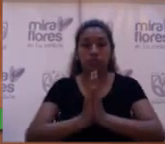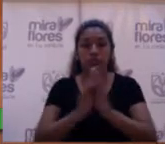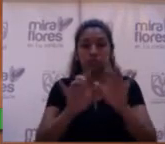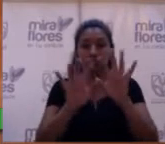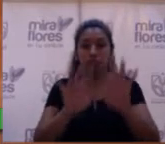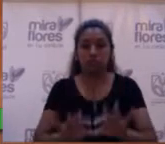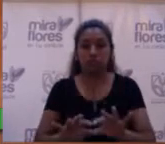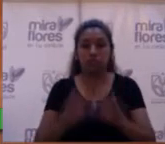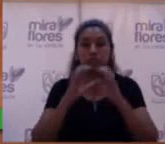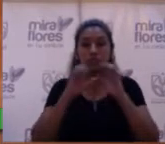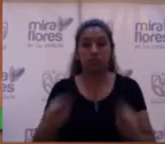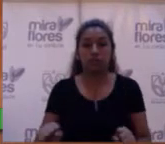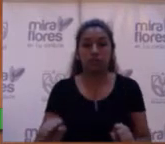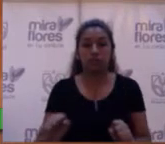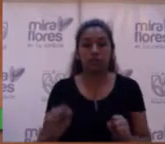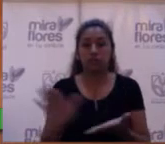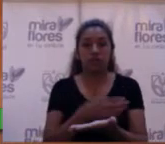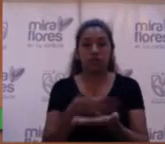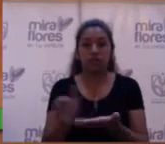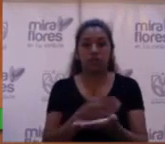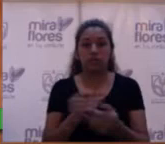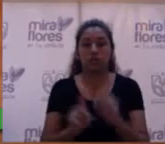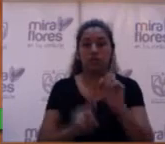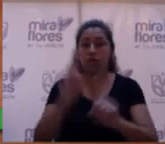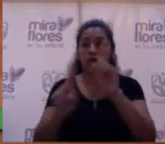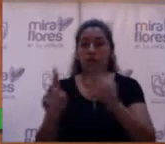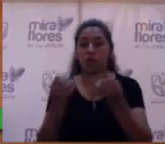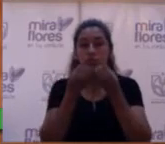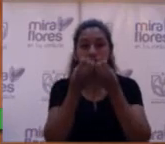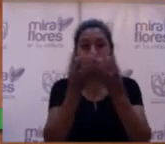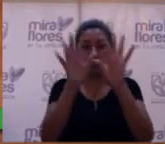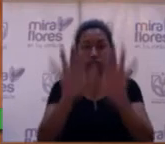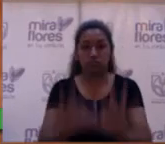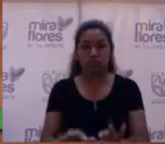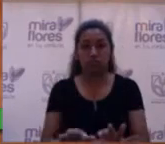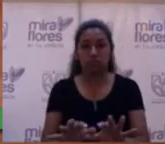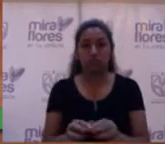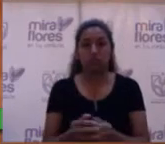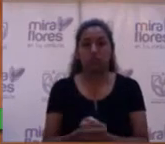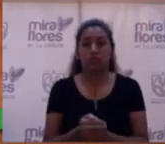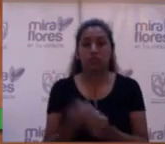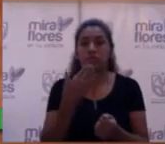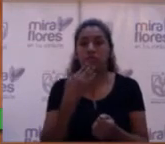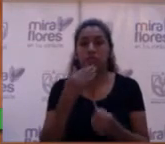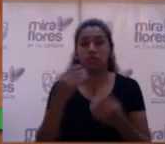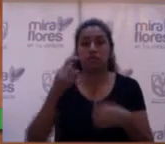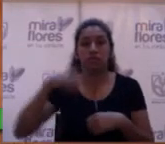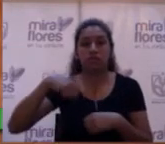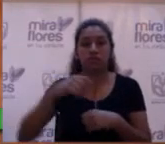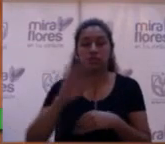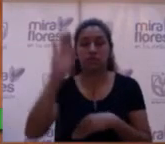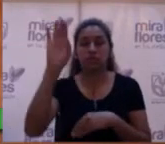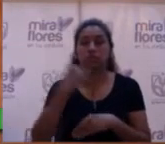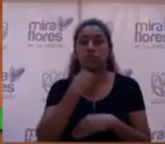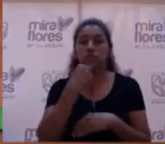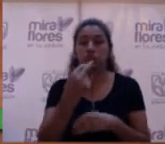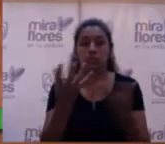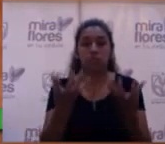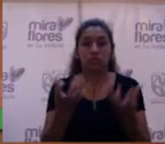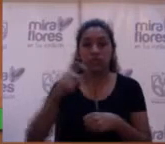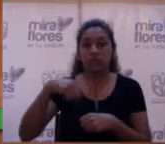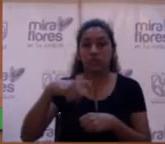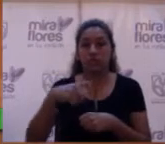en Secretaría General? No, señor alcalde. Muy bien, ¿algún informe? Ofrezco el uso de la palabra a algún miembro del Consejo que quiera hacer algún